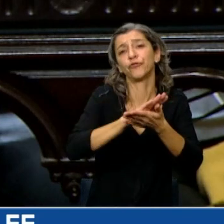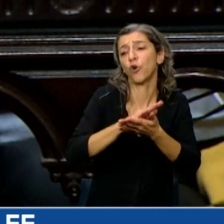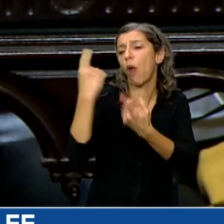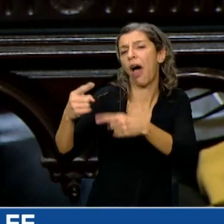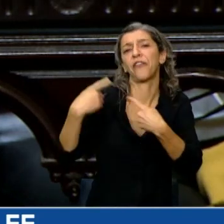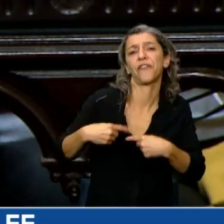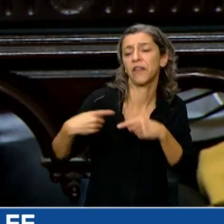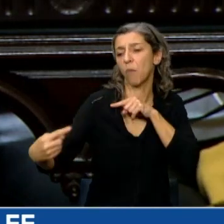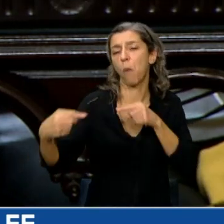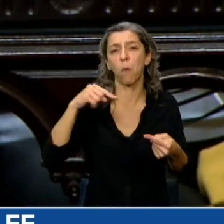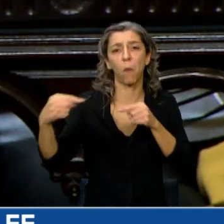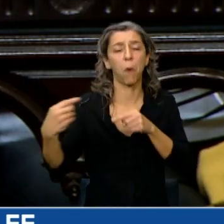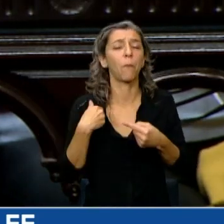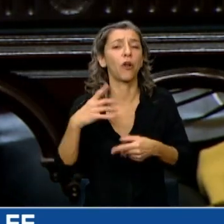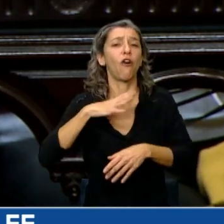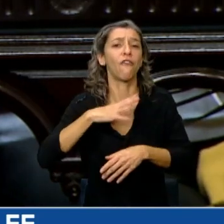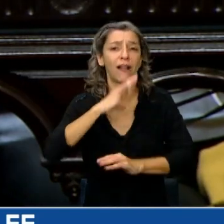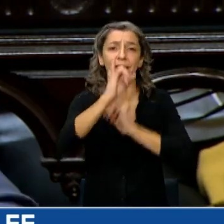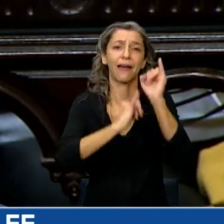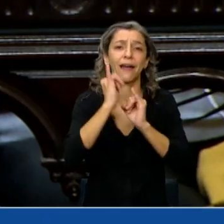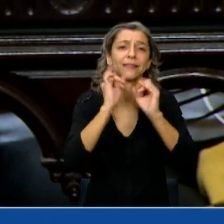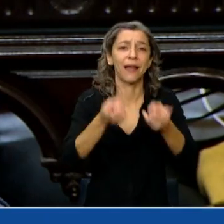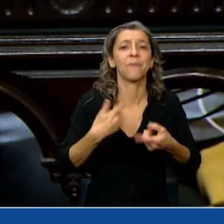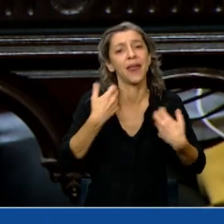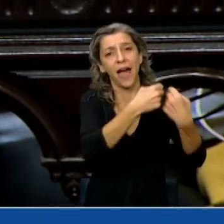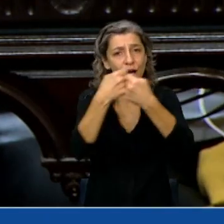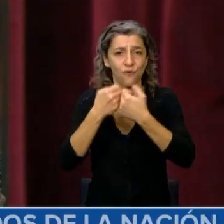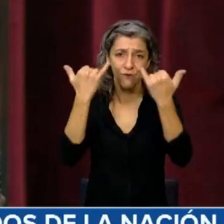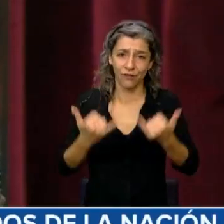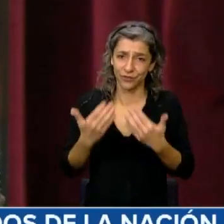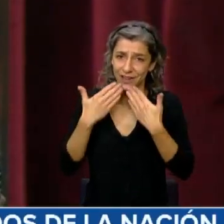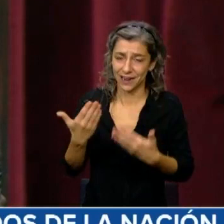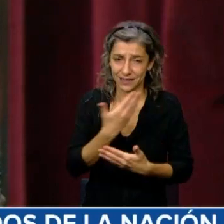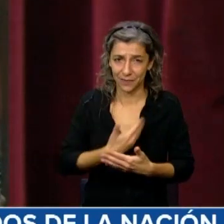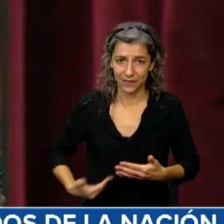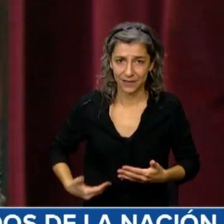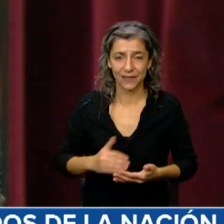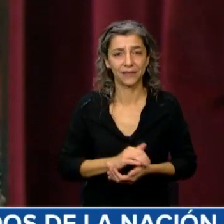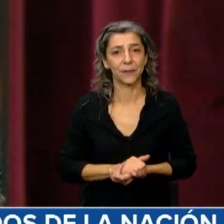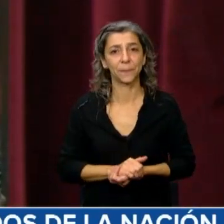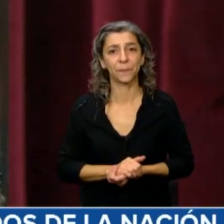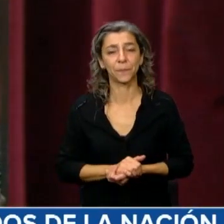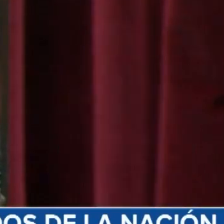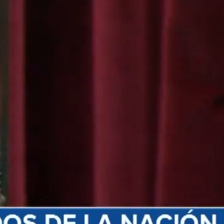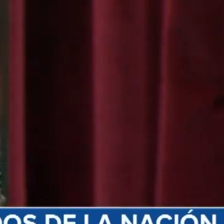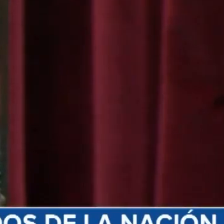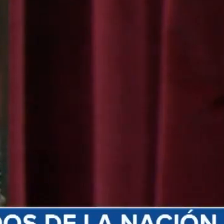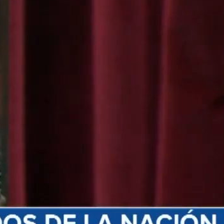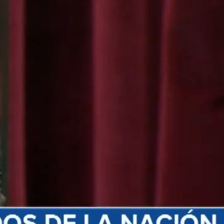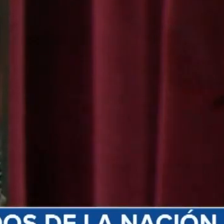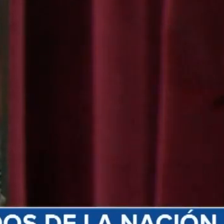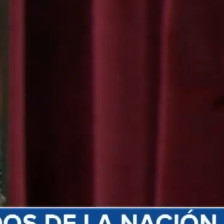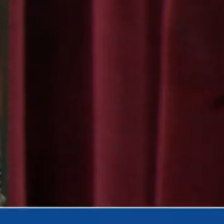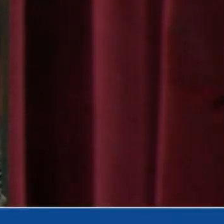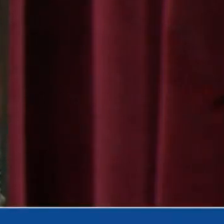aquellos aspectos en los que nos ponemos de acuerdo. Gracias, Presidenta. Gracias, diputado Martínez. En uso de la palabra el diputado Topo